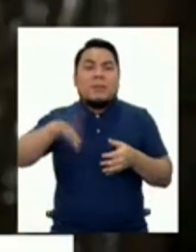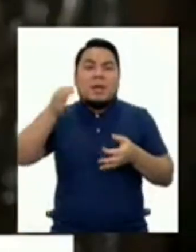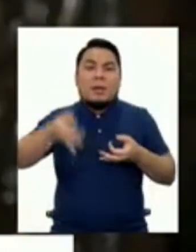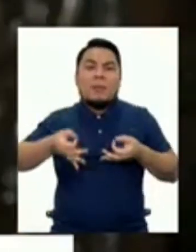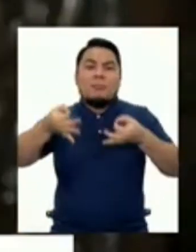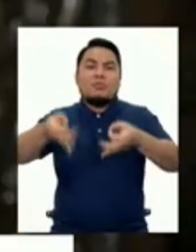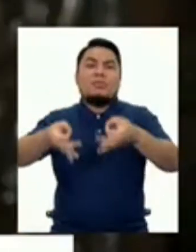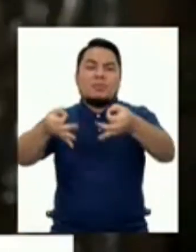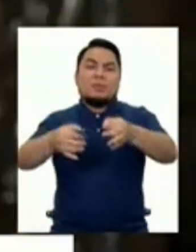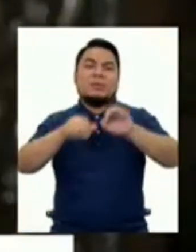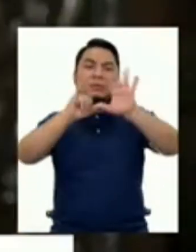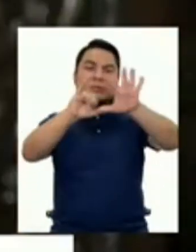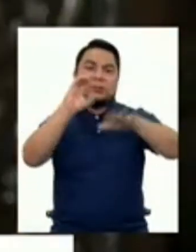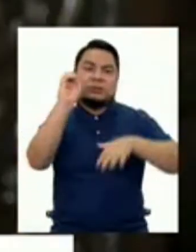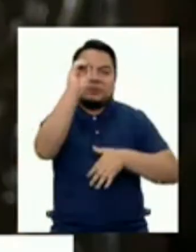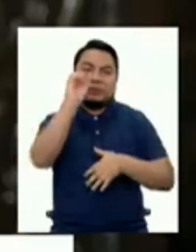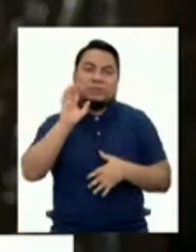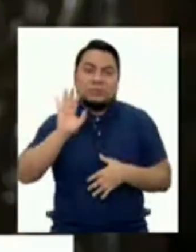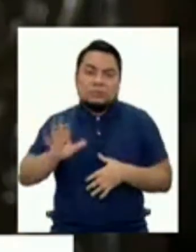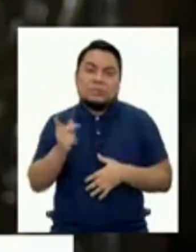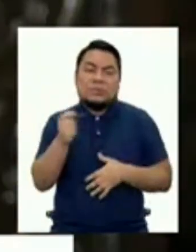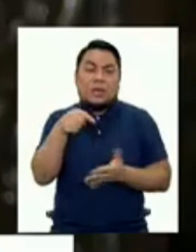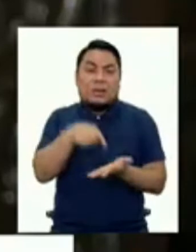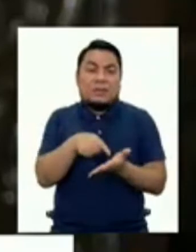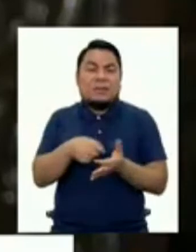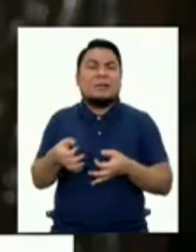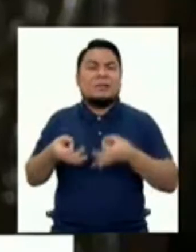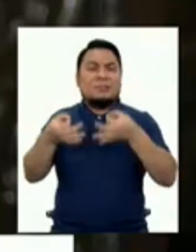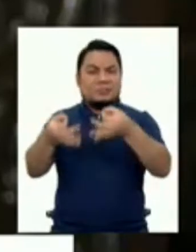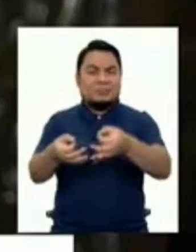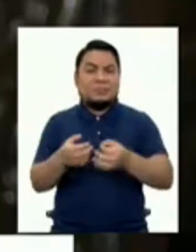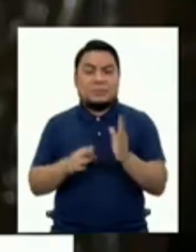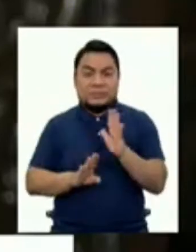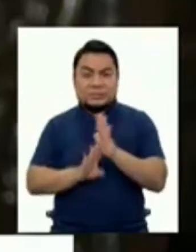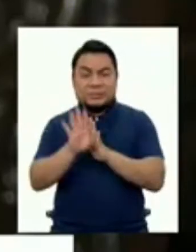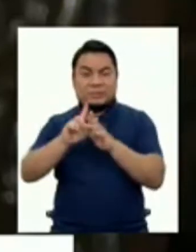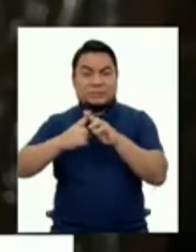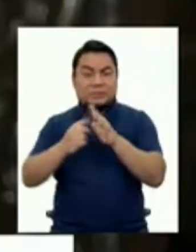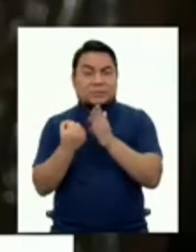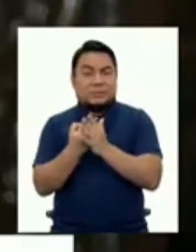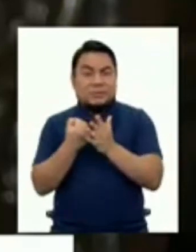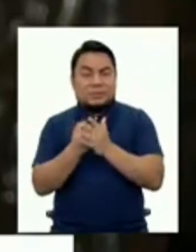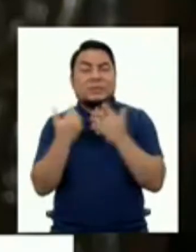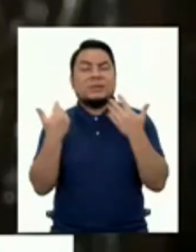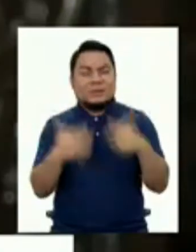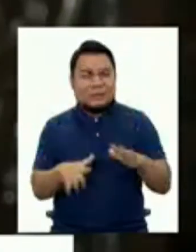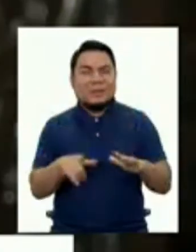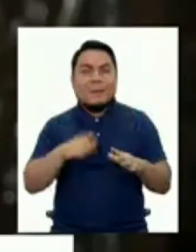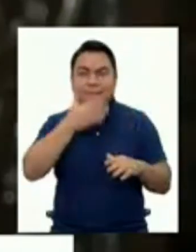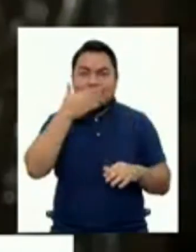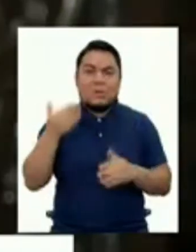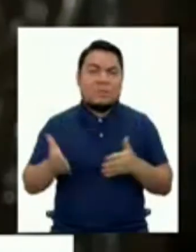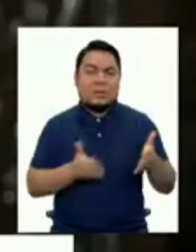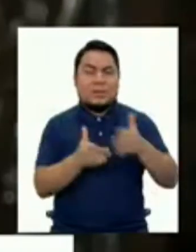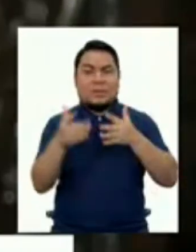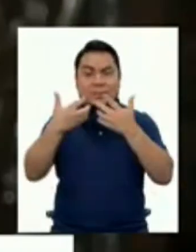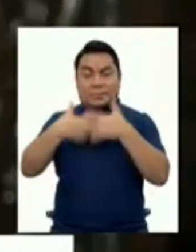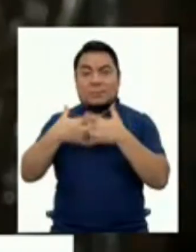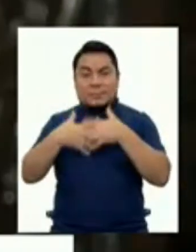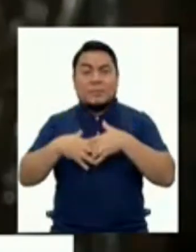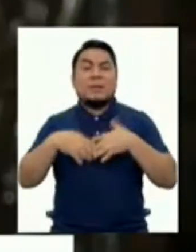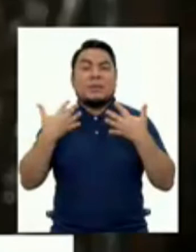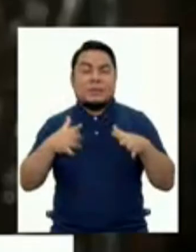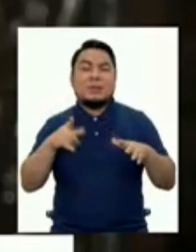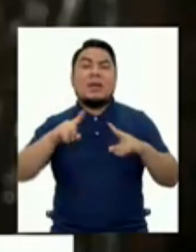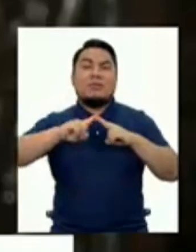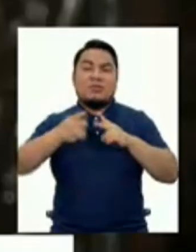del 60% de sus carteras. La reactivación económica va a ser el mejor mecanismo para que las empresas comiencen a generar